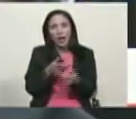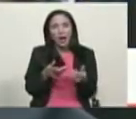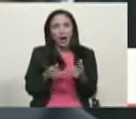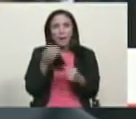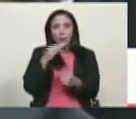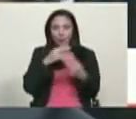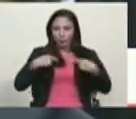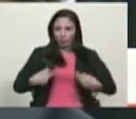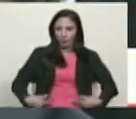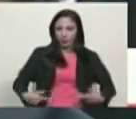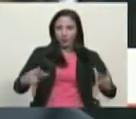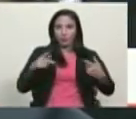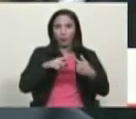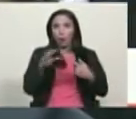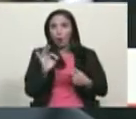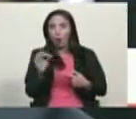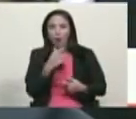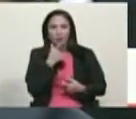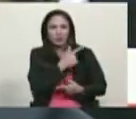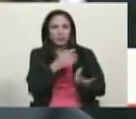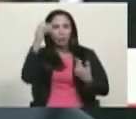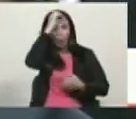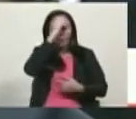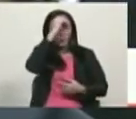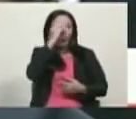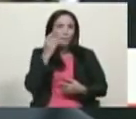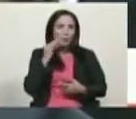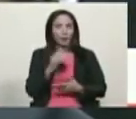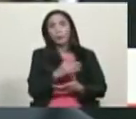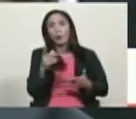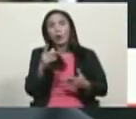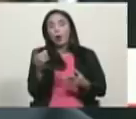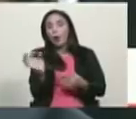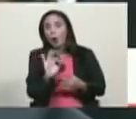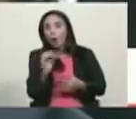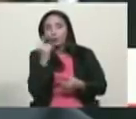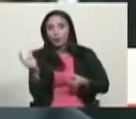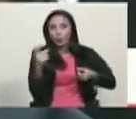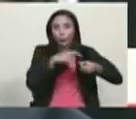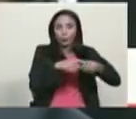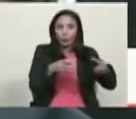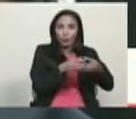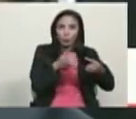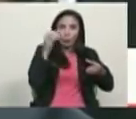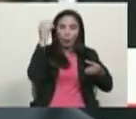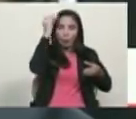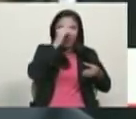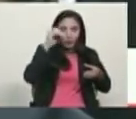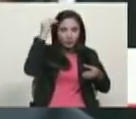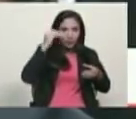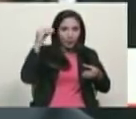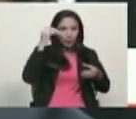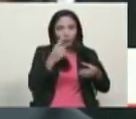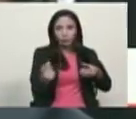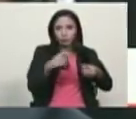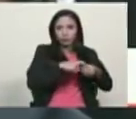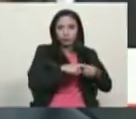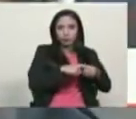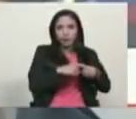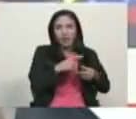lo que decimos. O nos sumamos al pensamiento único del neoliberalismo